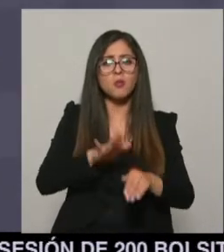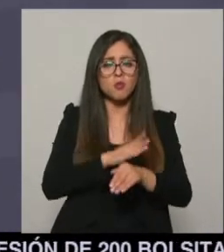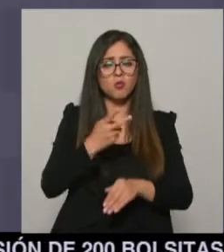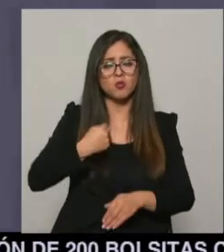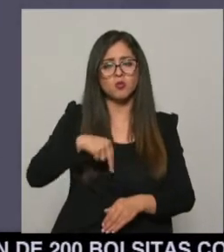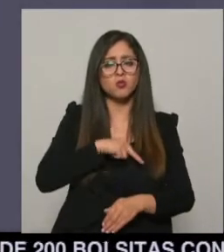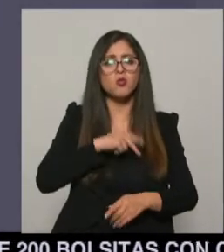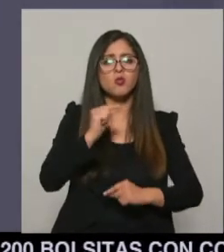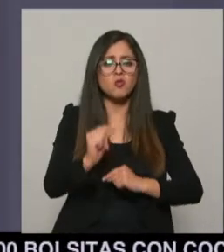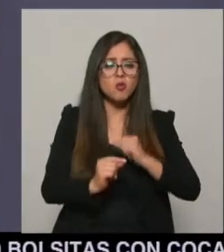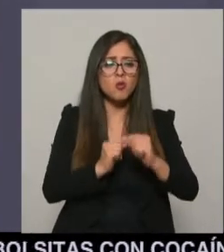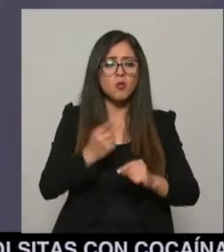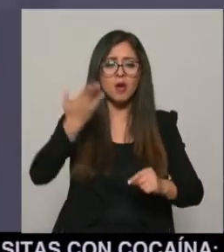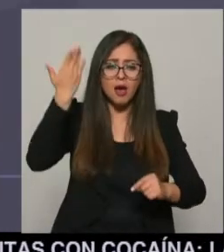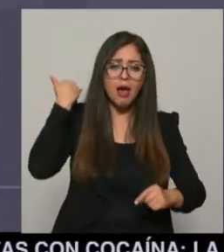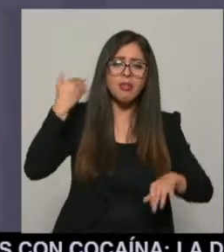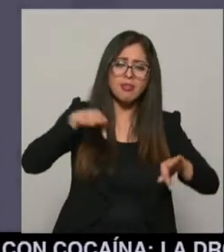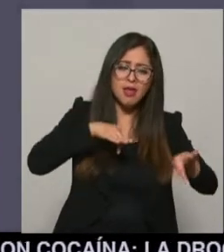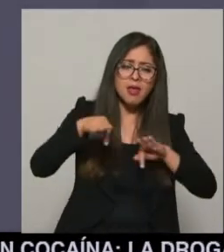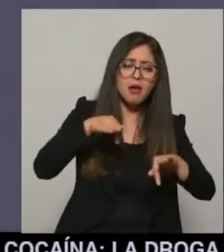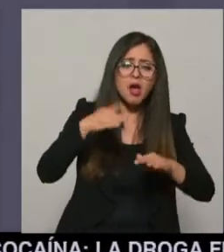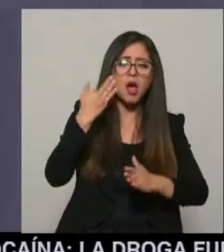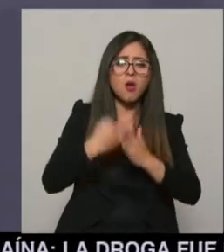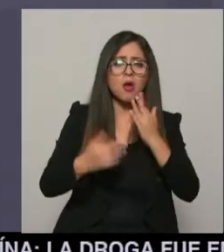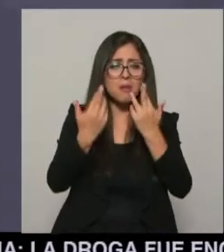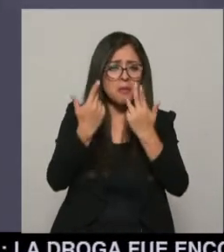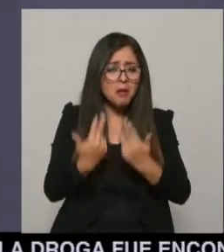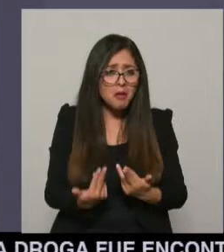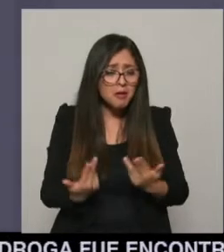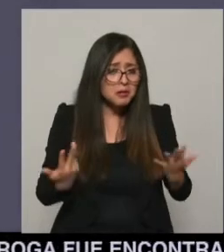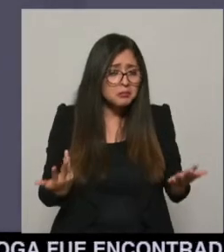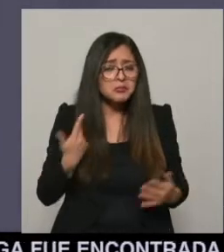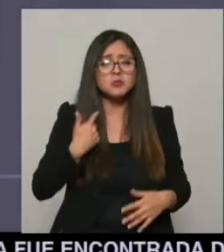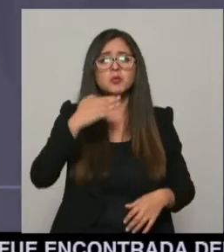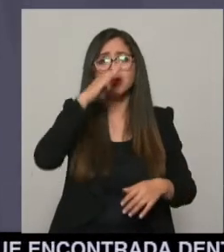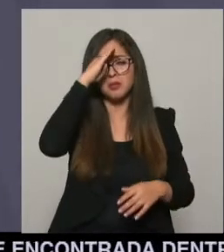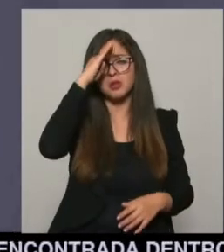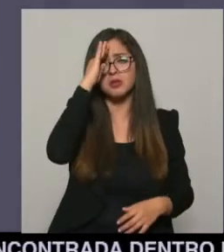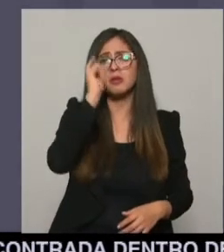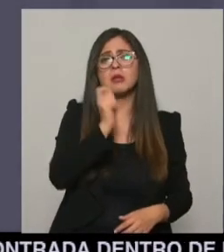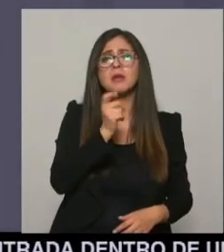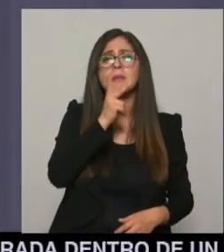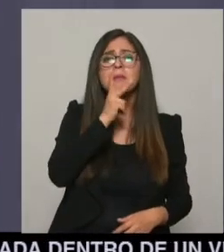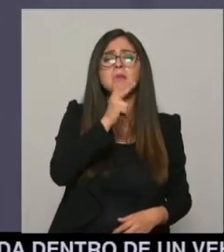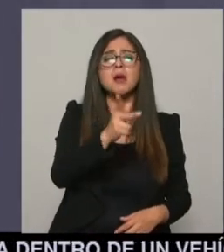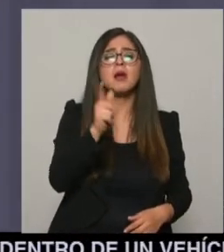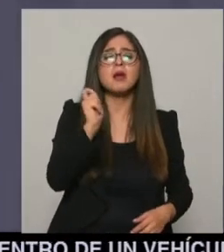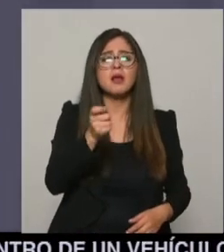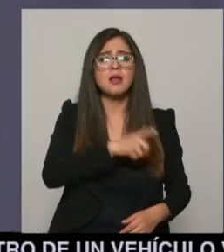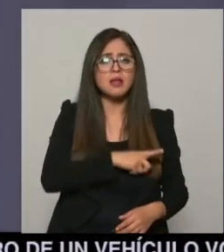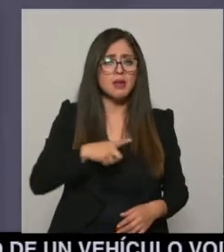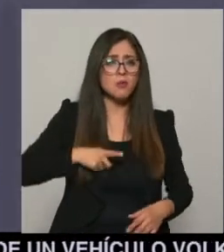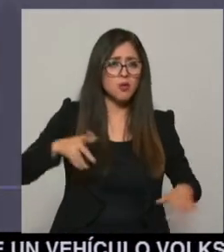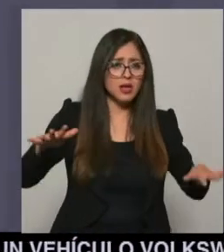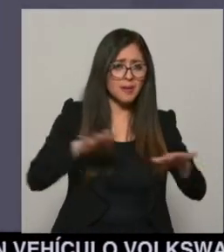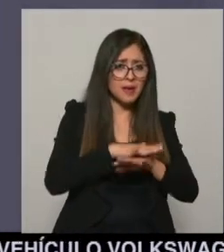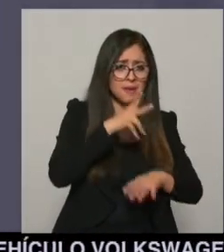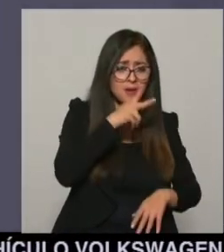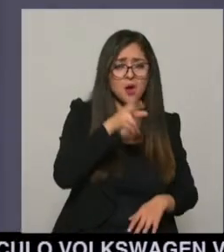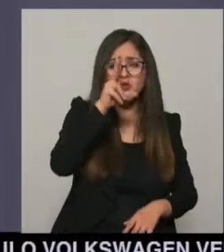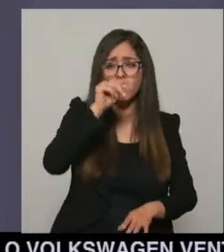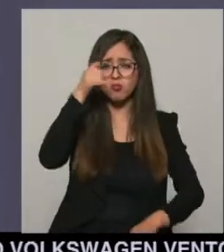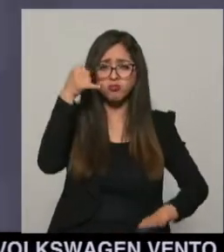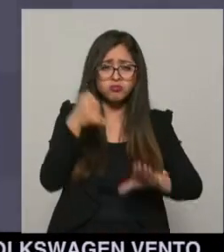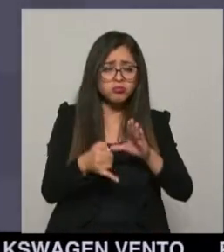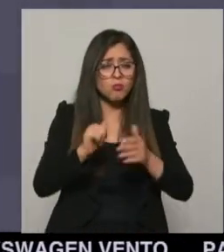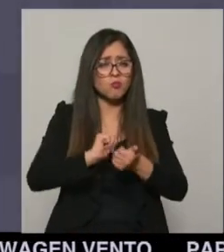construido. Nos preocupa que entiendan la transformación como un hecho solo que lo que significa la palabra, que es cambiar la forma y no el fondo. Intentan cambiar